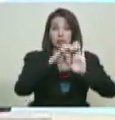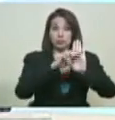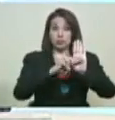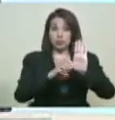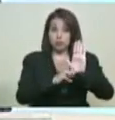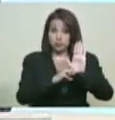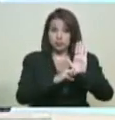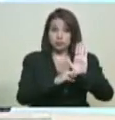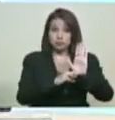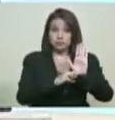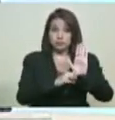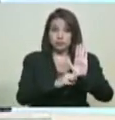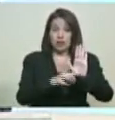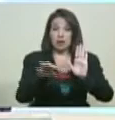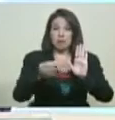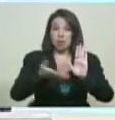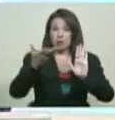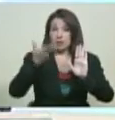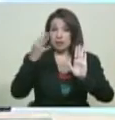pero recibimos